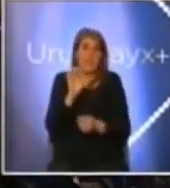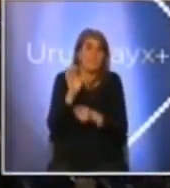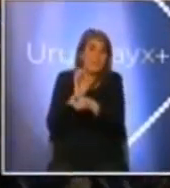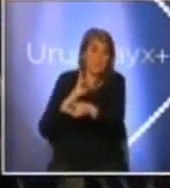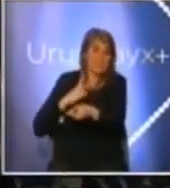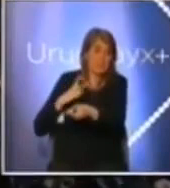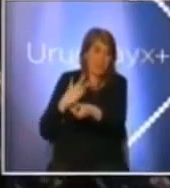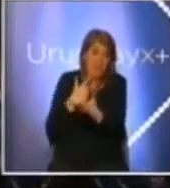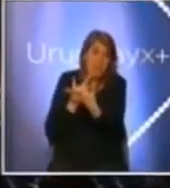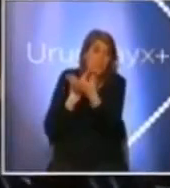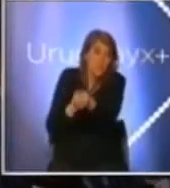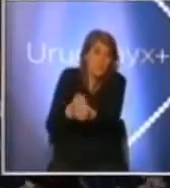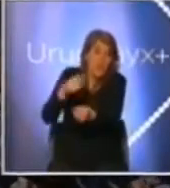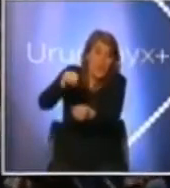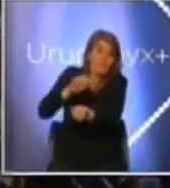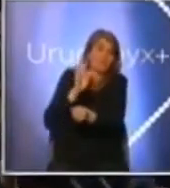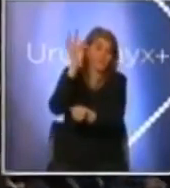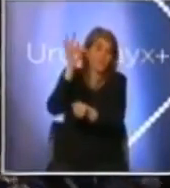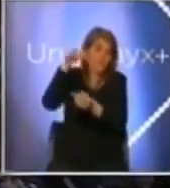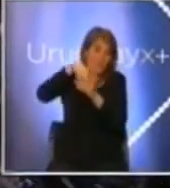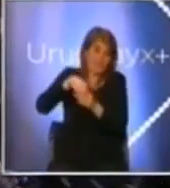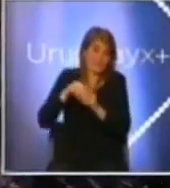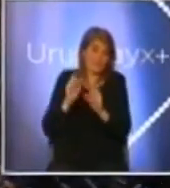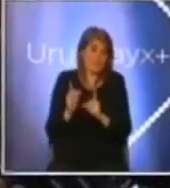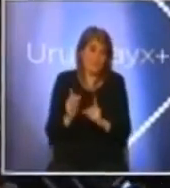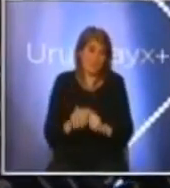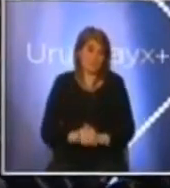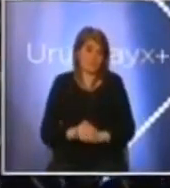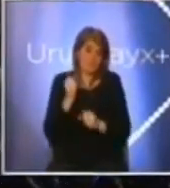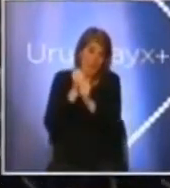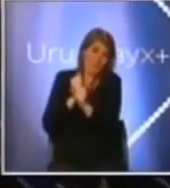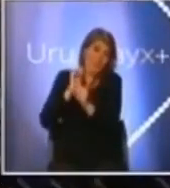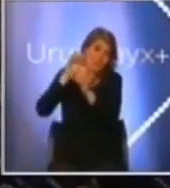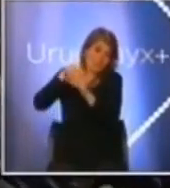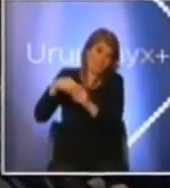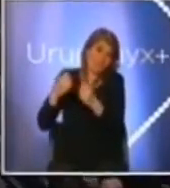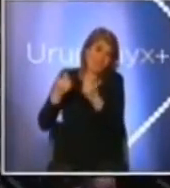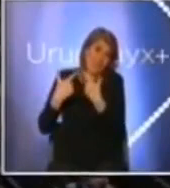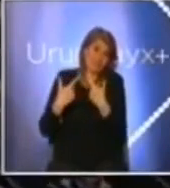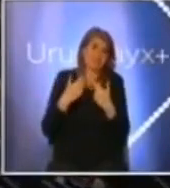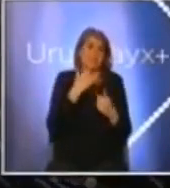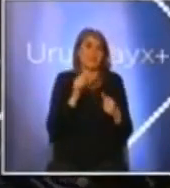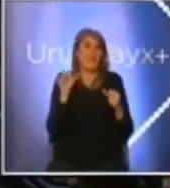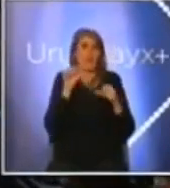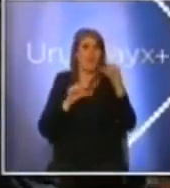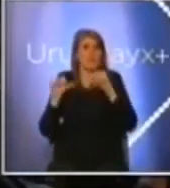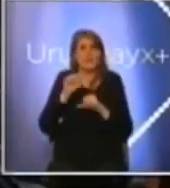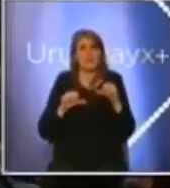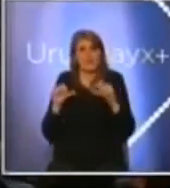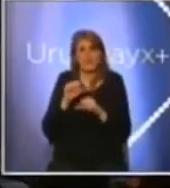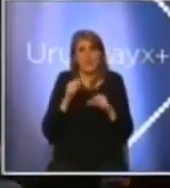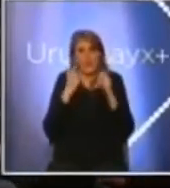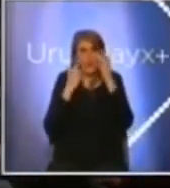moldeará su propio futuro. Aquí podría incluirse el cuentito del laboratorio Bell de USA, seguramente muchos de ustedes lo